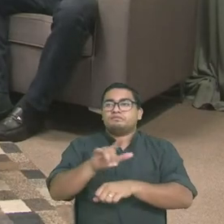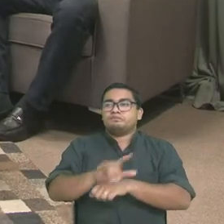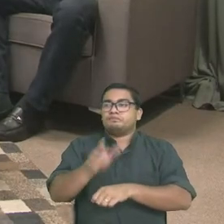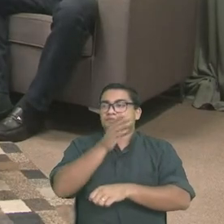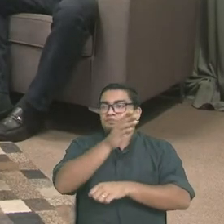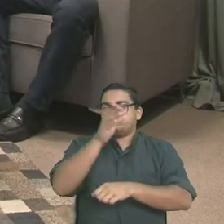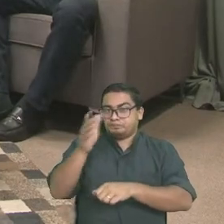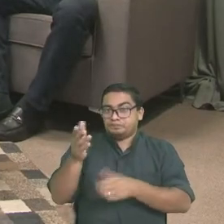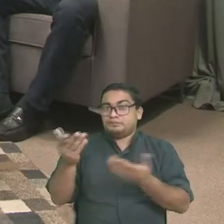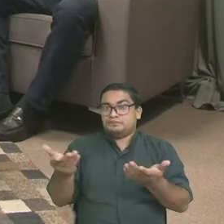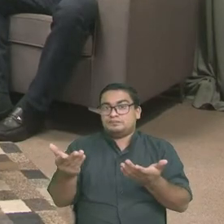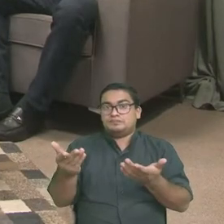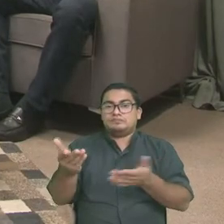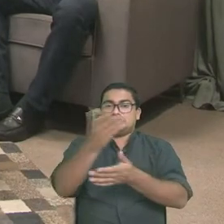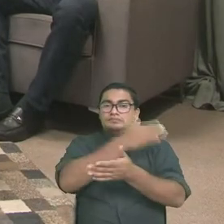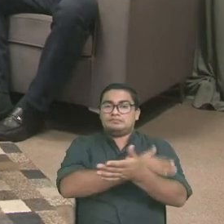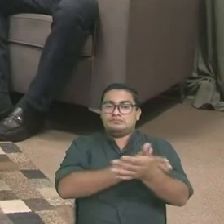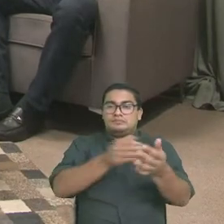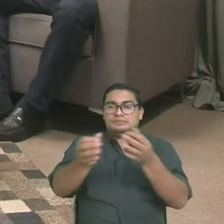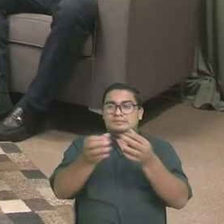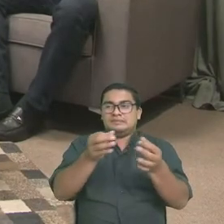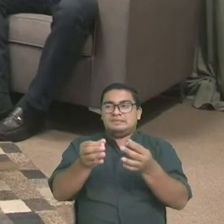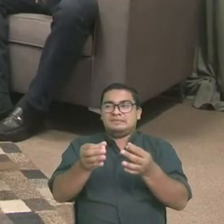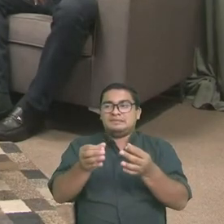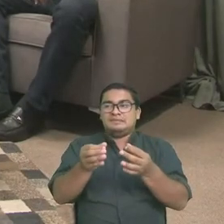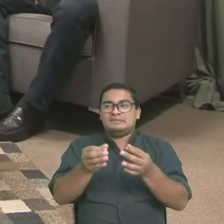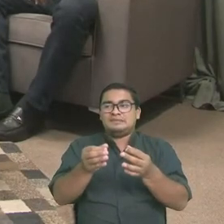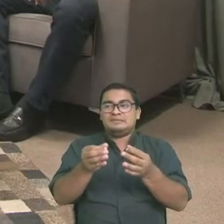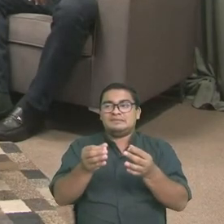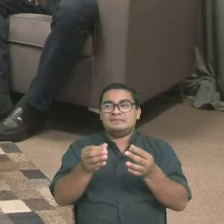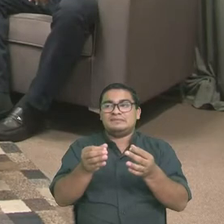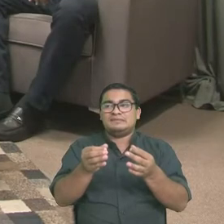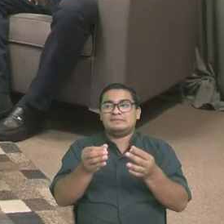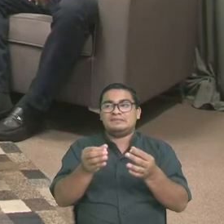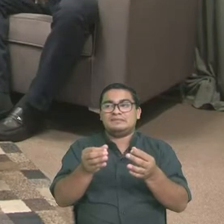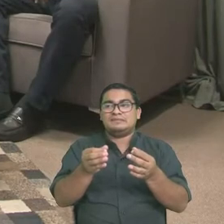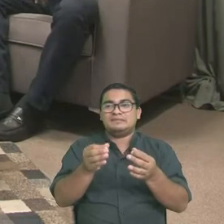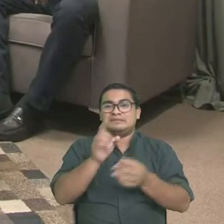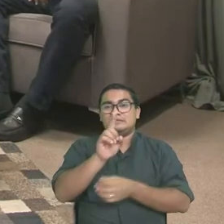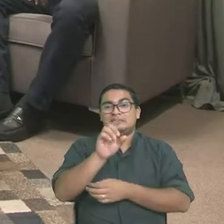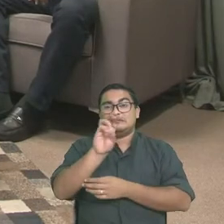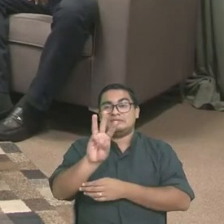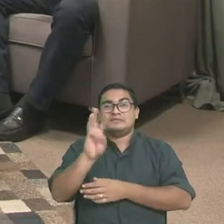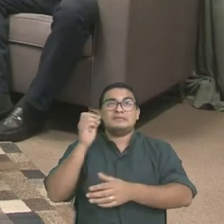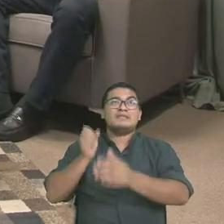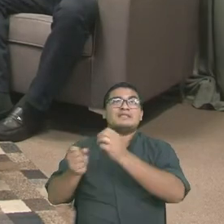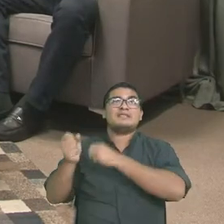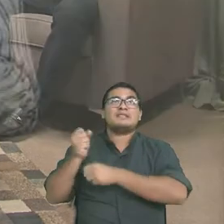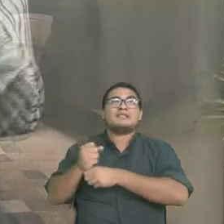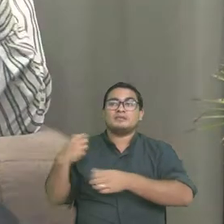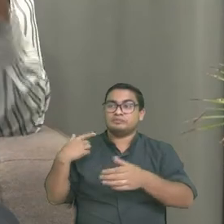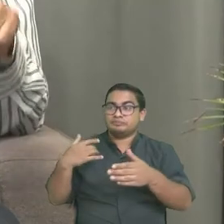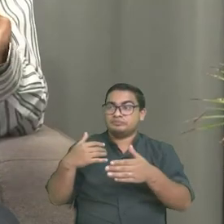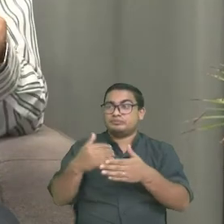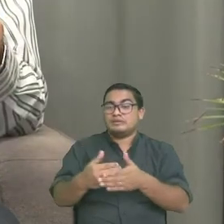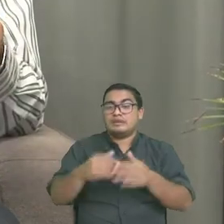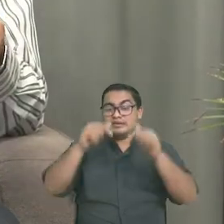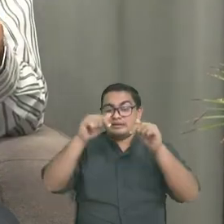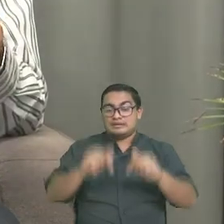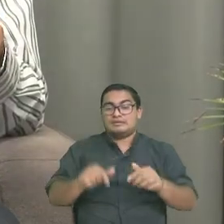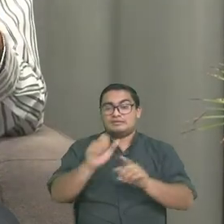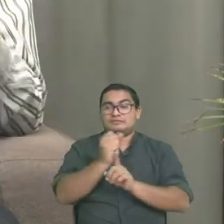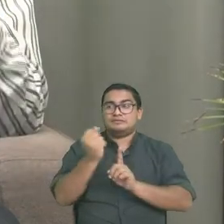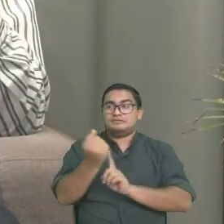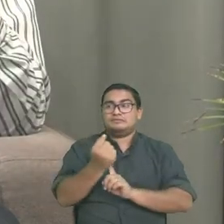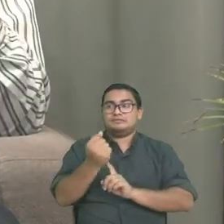dato que te mencionaba al inicio, de en los últimos 13 años aprobar aquí en la